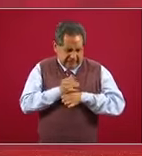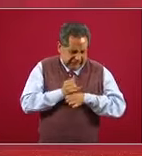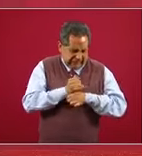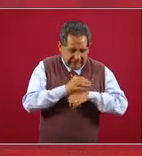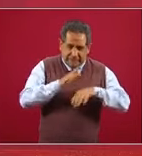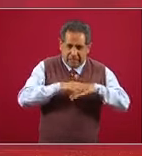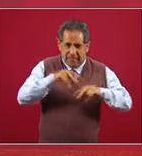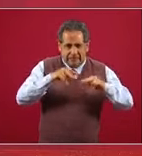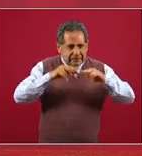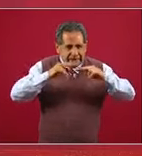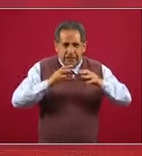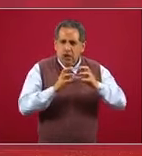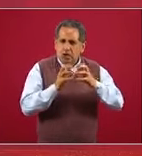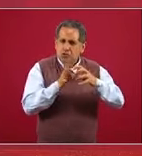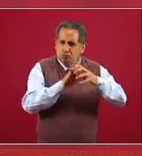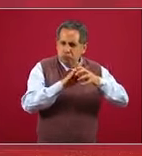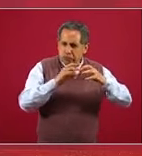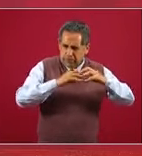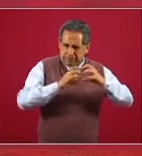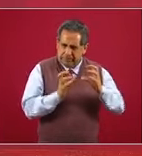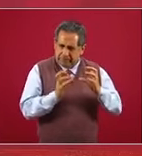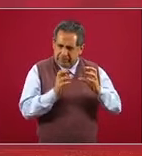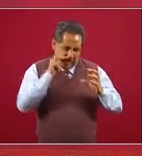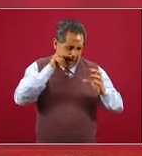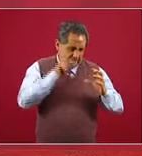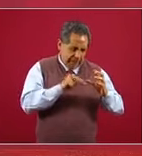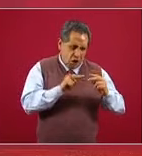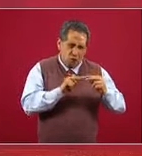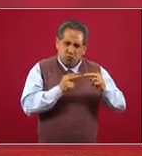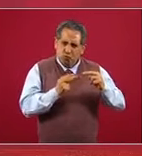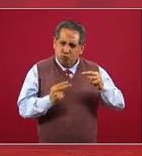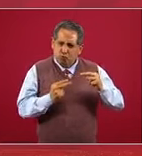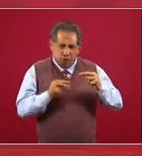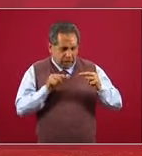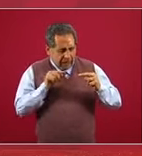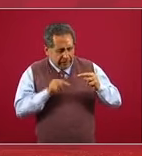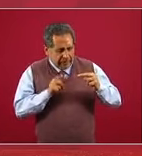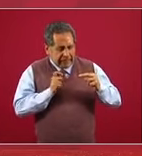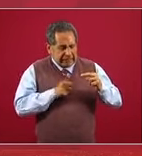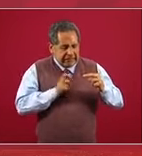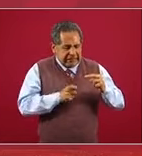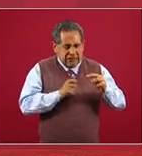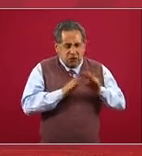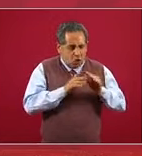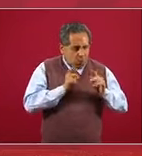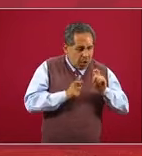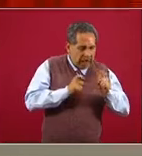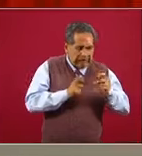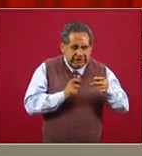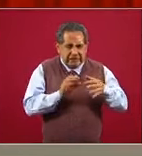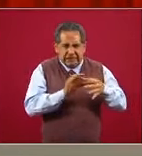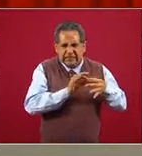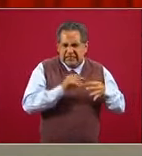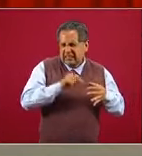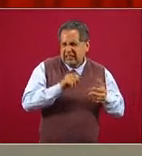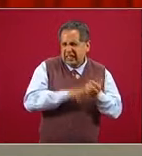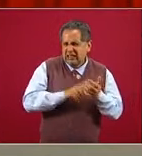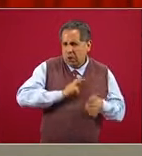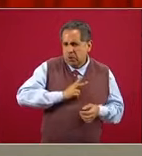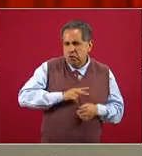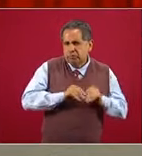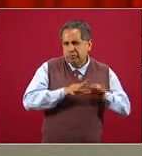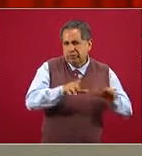realizando las primeras secuenciaciones y conociendo lógicamente a fondo cómo se estaba componiendo los virus que